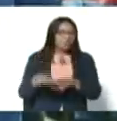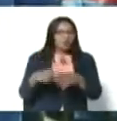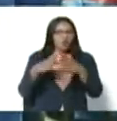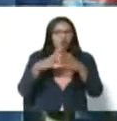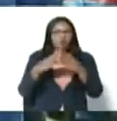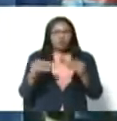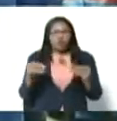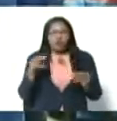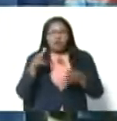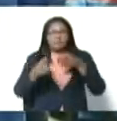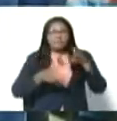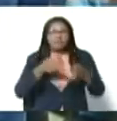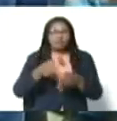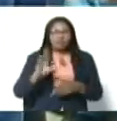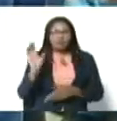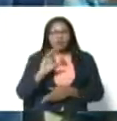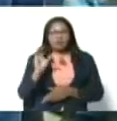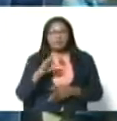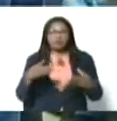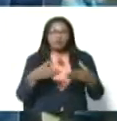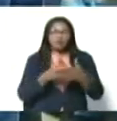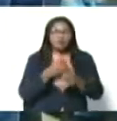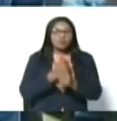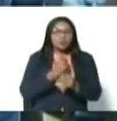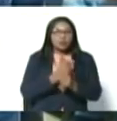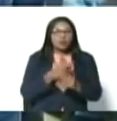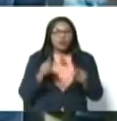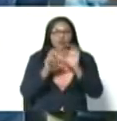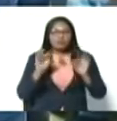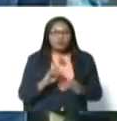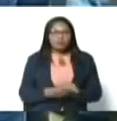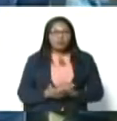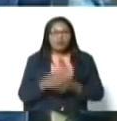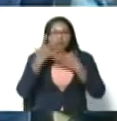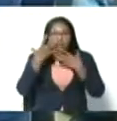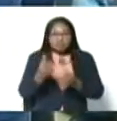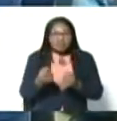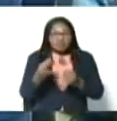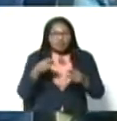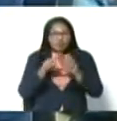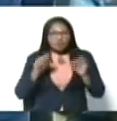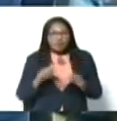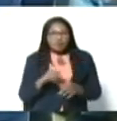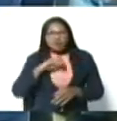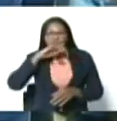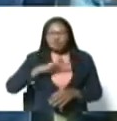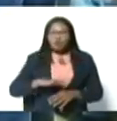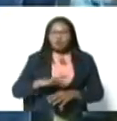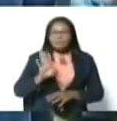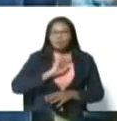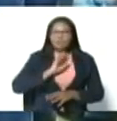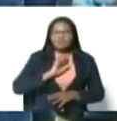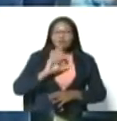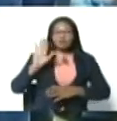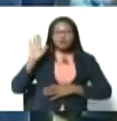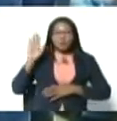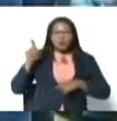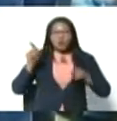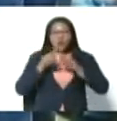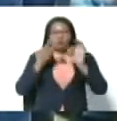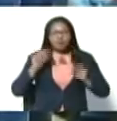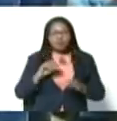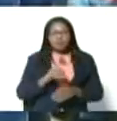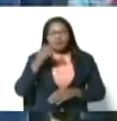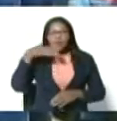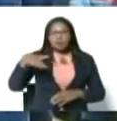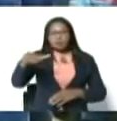al Metro de Caracas, pero su clase trabajadora, entendiendo su papel histórico y su compromiso con el pueblo